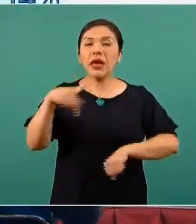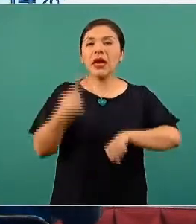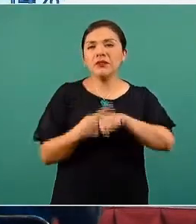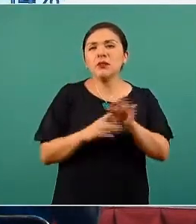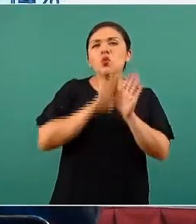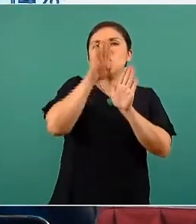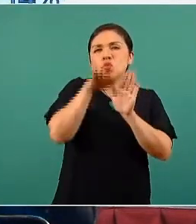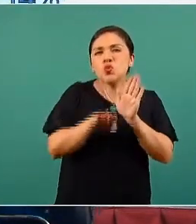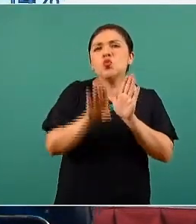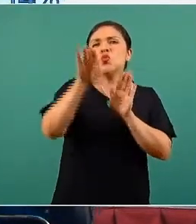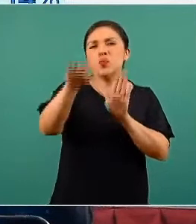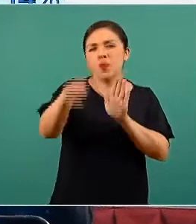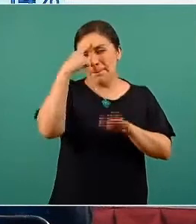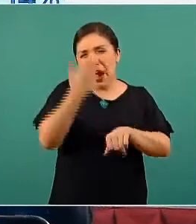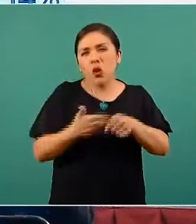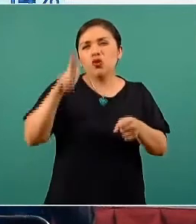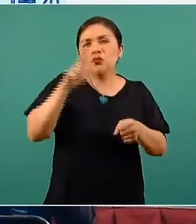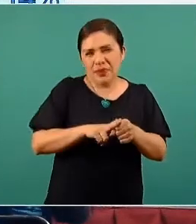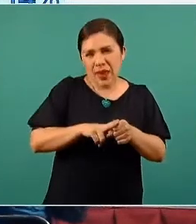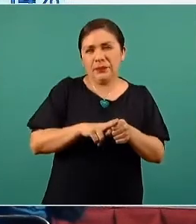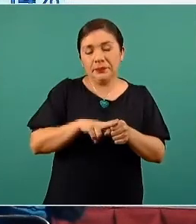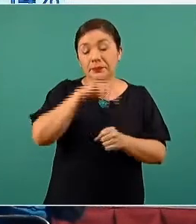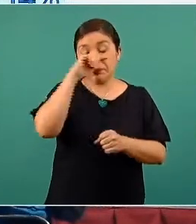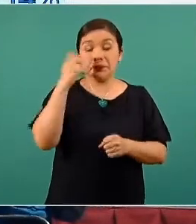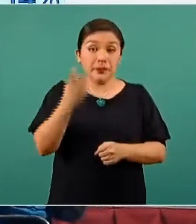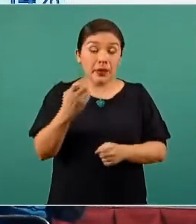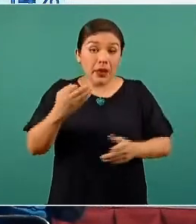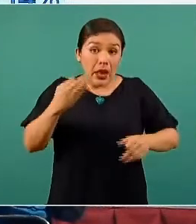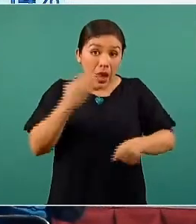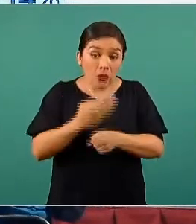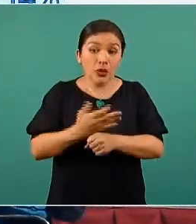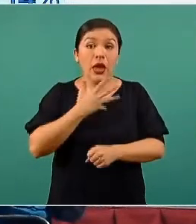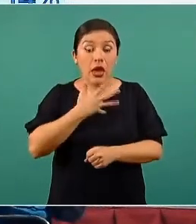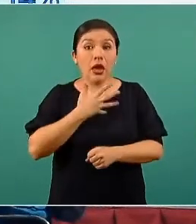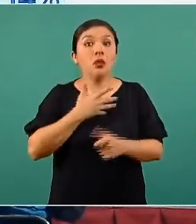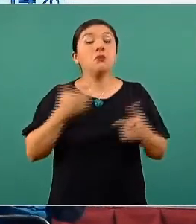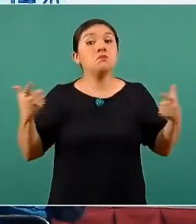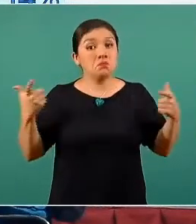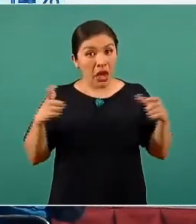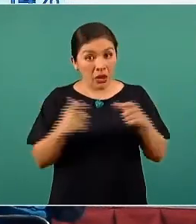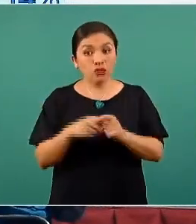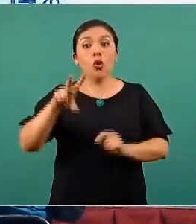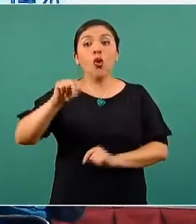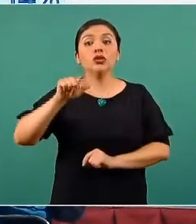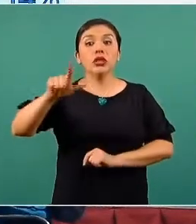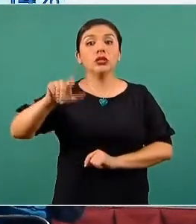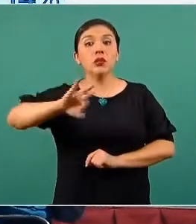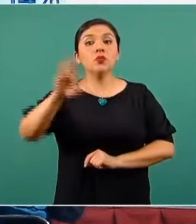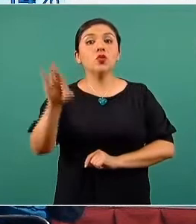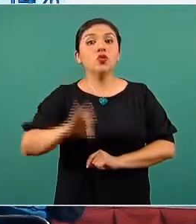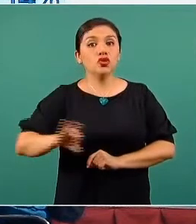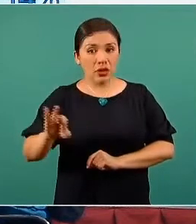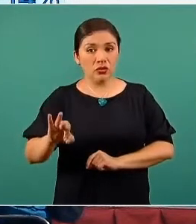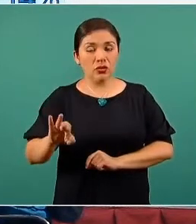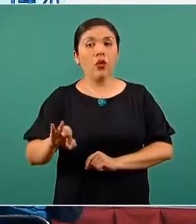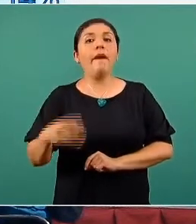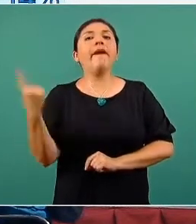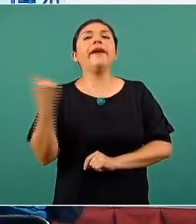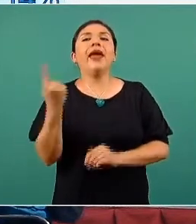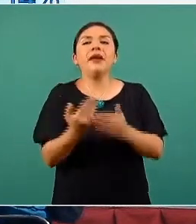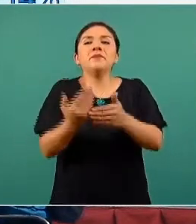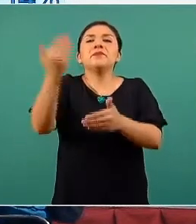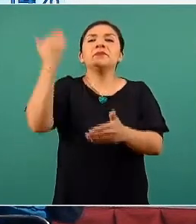o la curva epidémica de hospitalizaciones, actualmente tenemos una reducción del 87% con